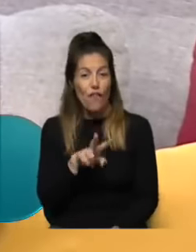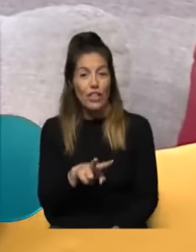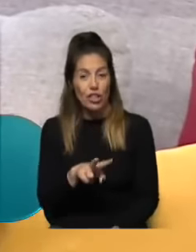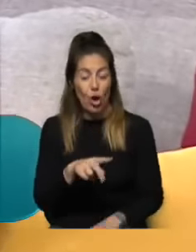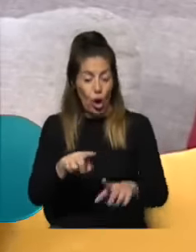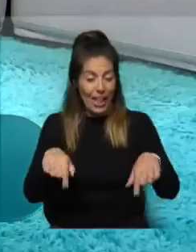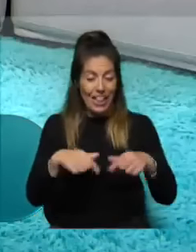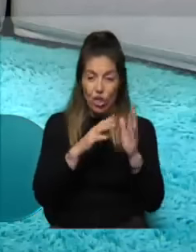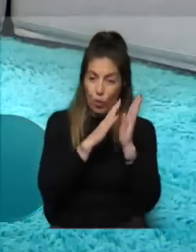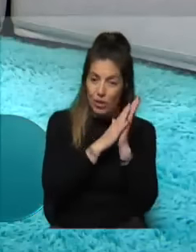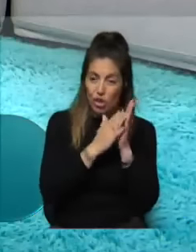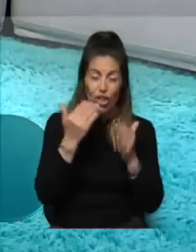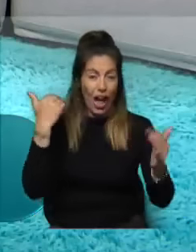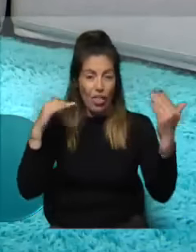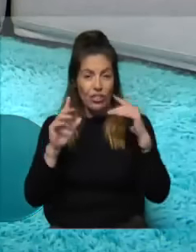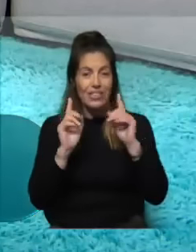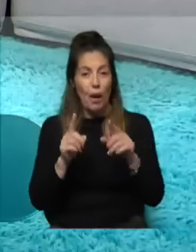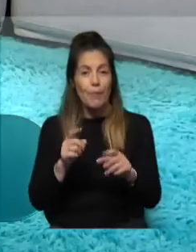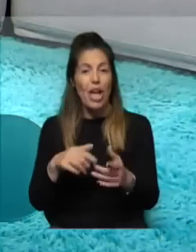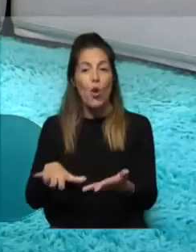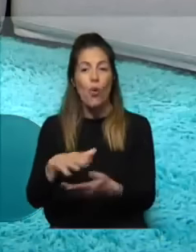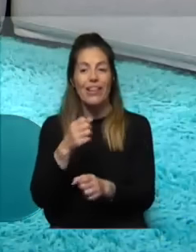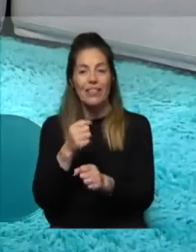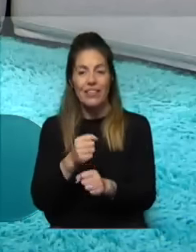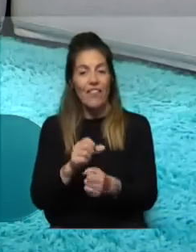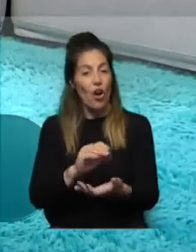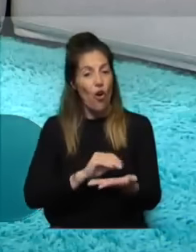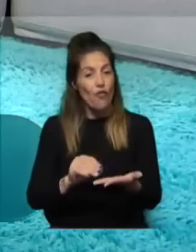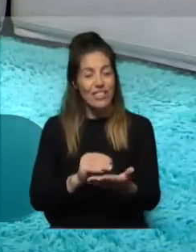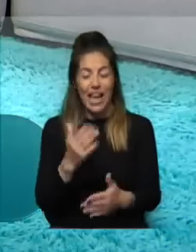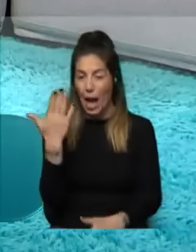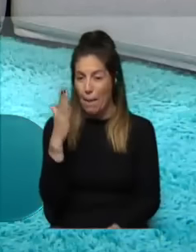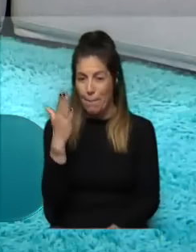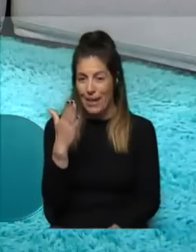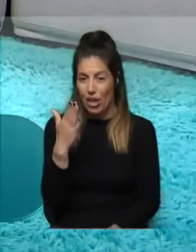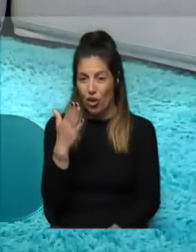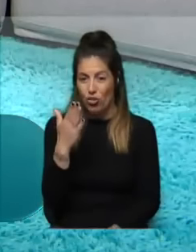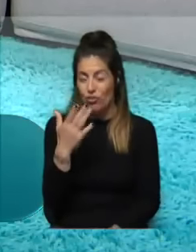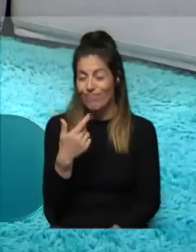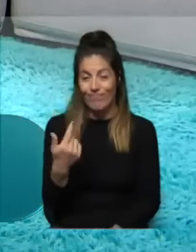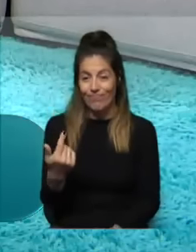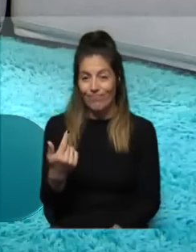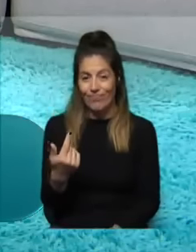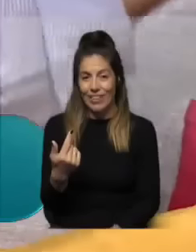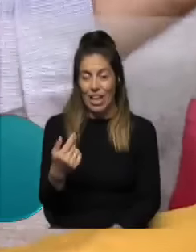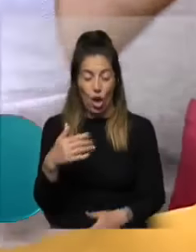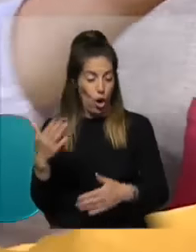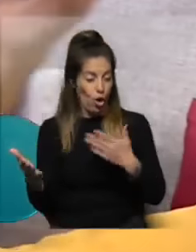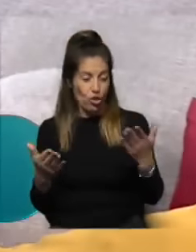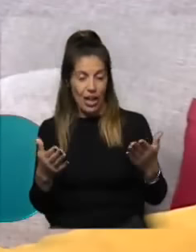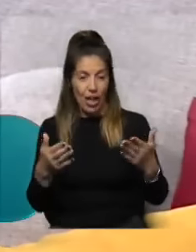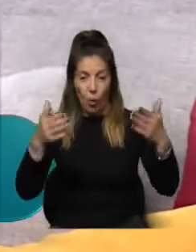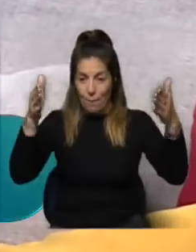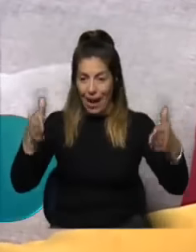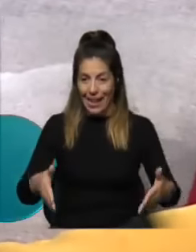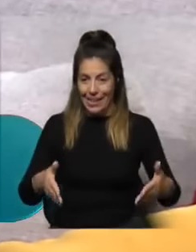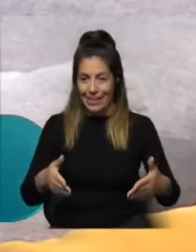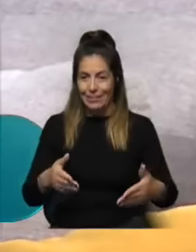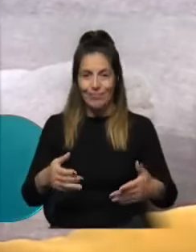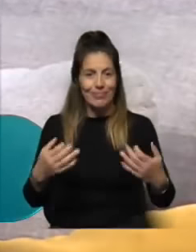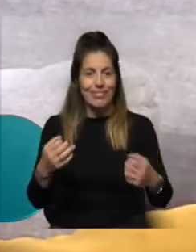adolescentes, sino lugares de trabajo, tipo oficinas, espejos en columnas, en los costados, en alguna pared, sí, o algo. Y